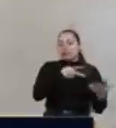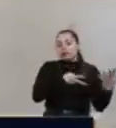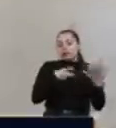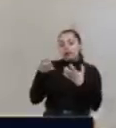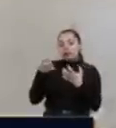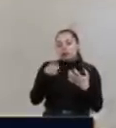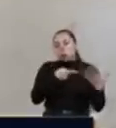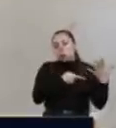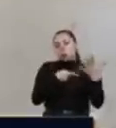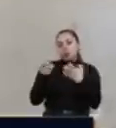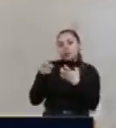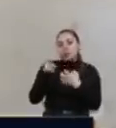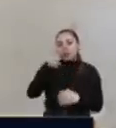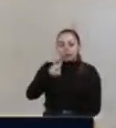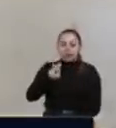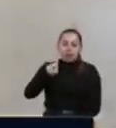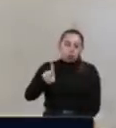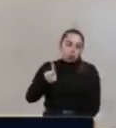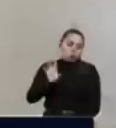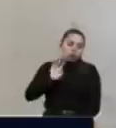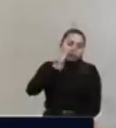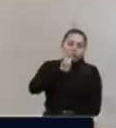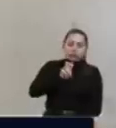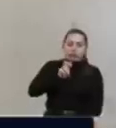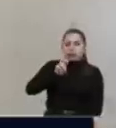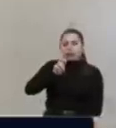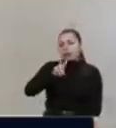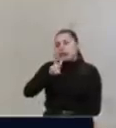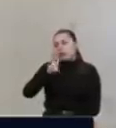700 o 671, una cifra,